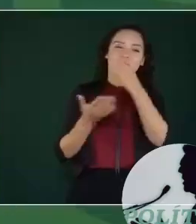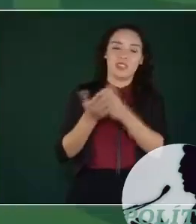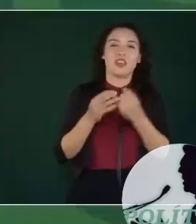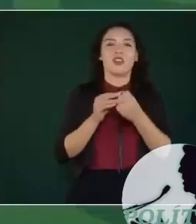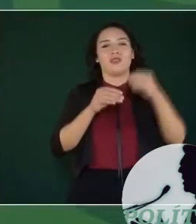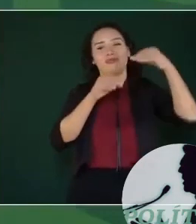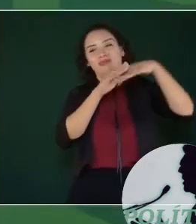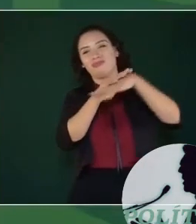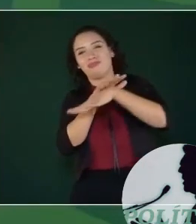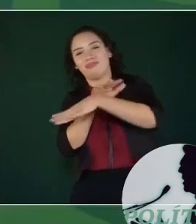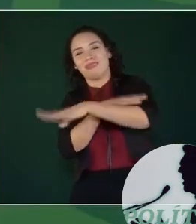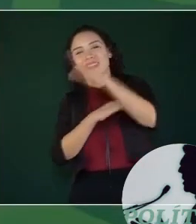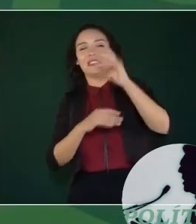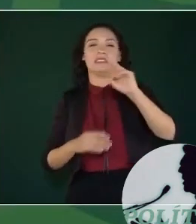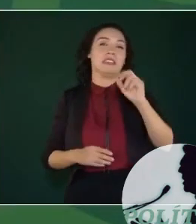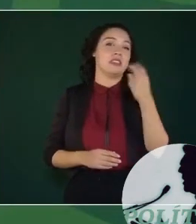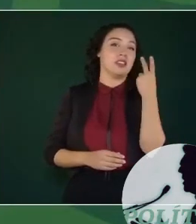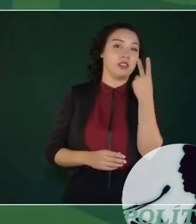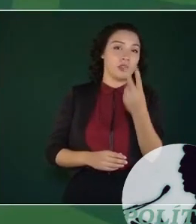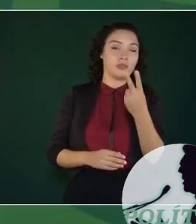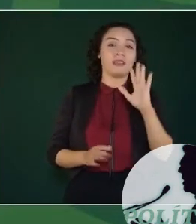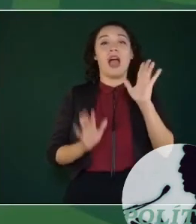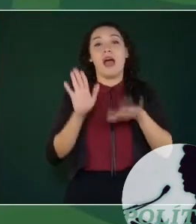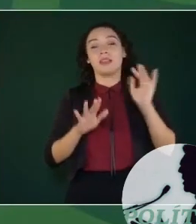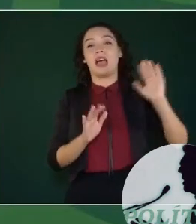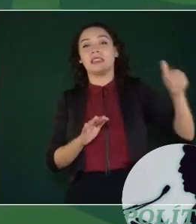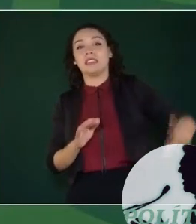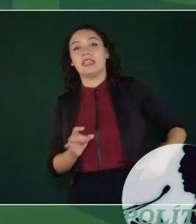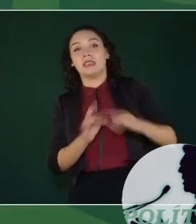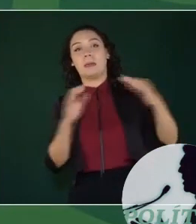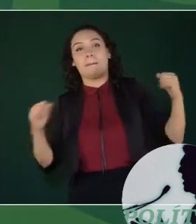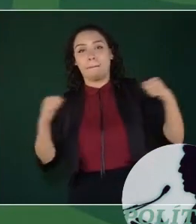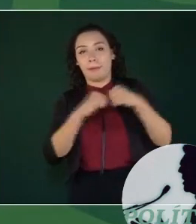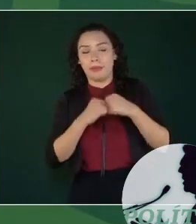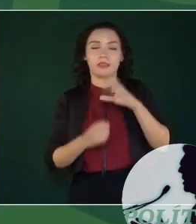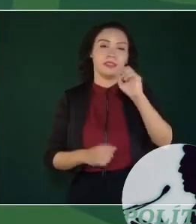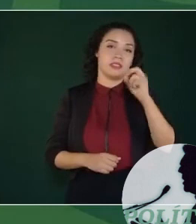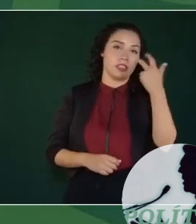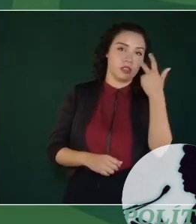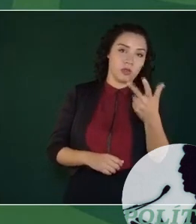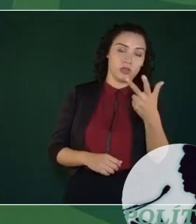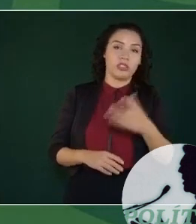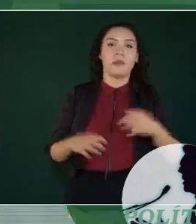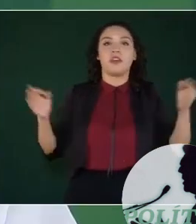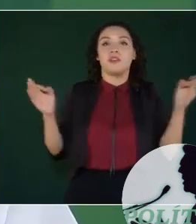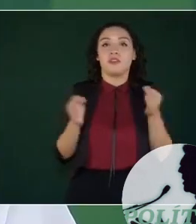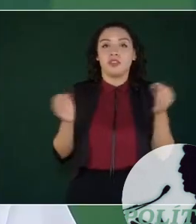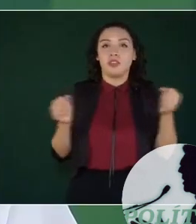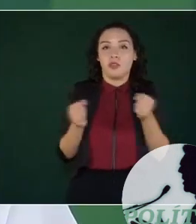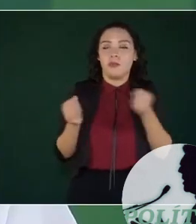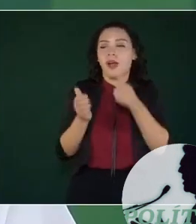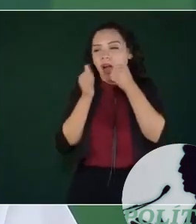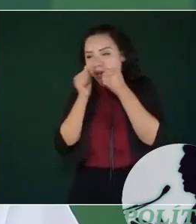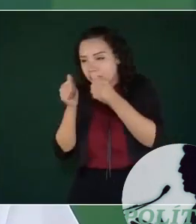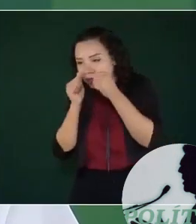de hidrocarburos 32, accidentes vehiculares 38, en un frente frío se atendieron